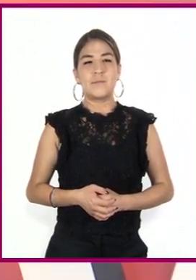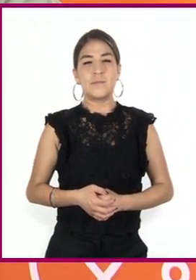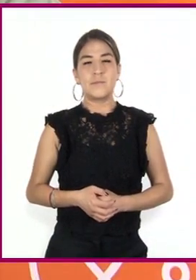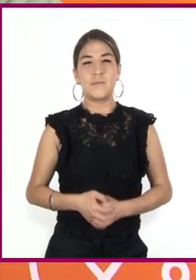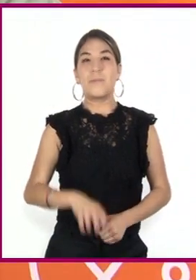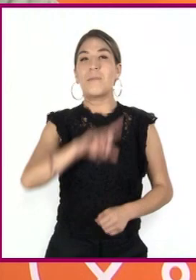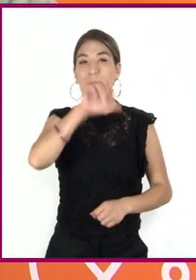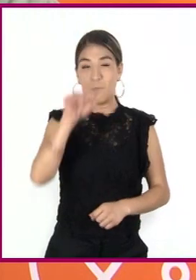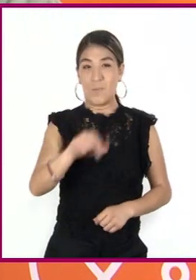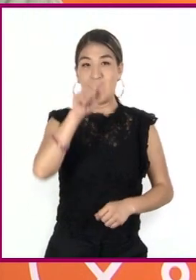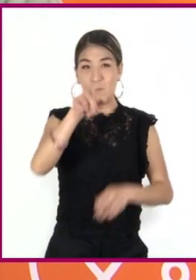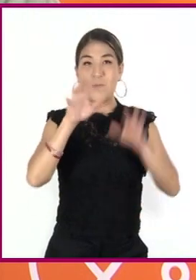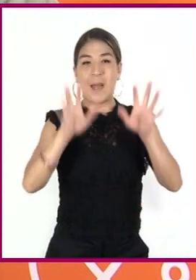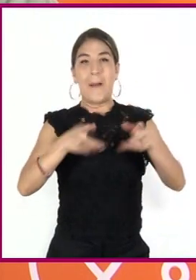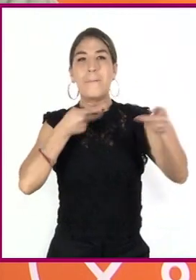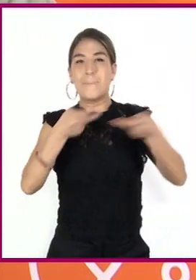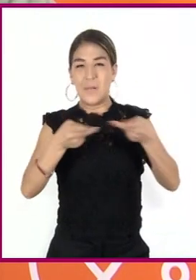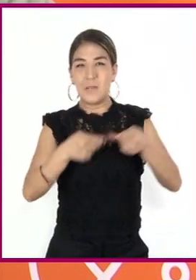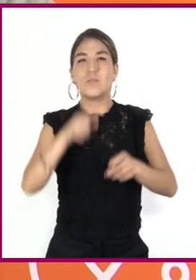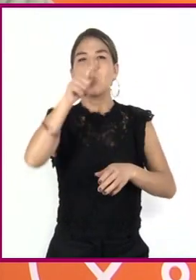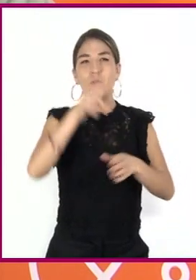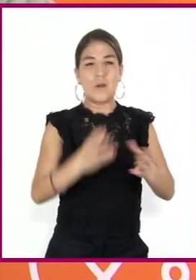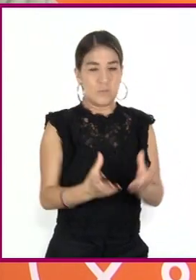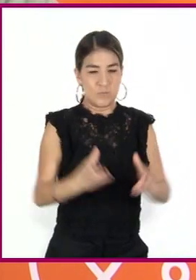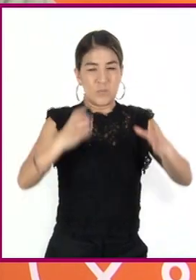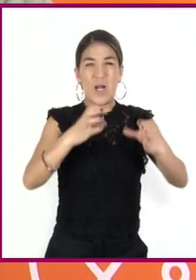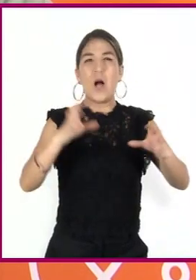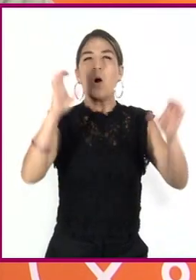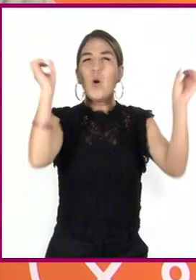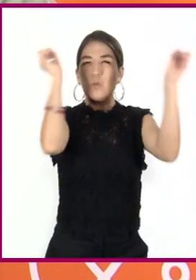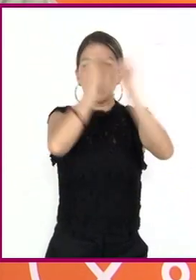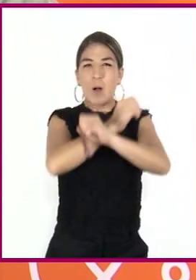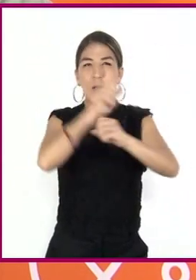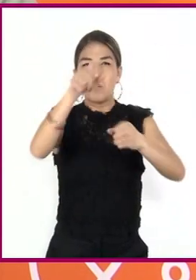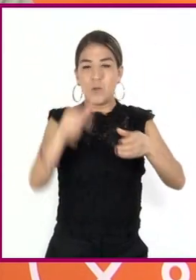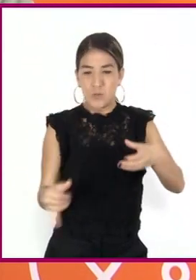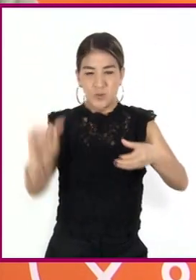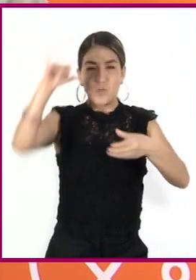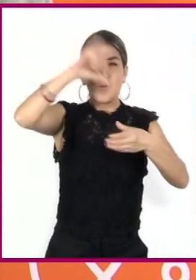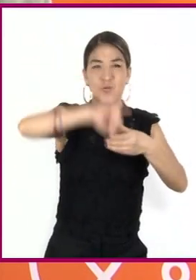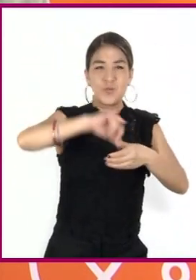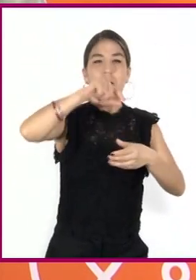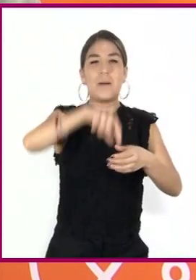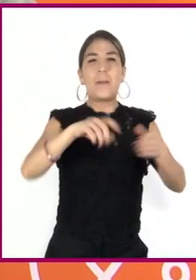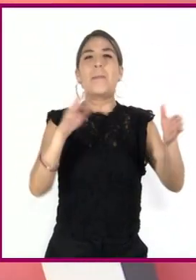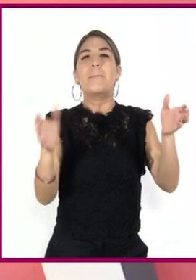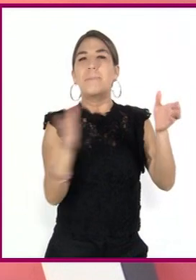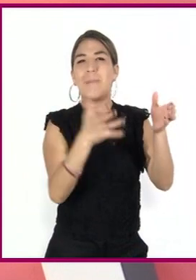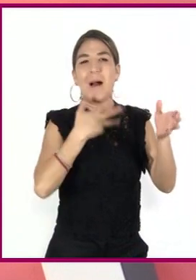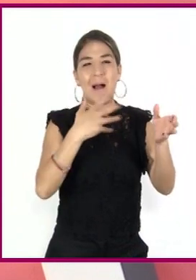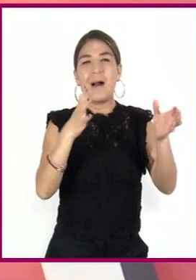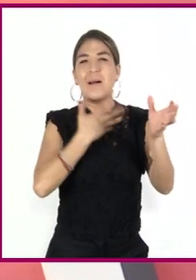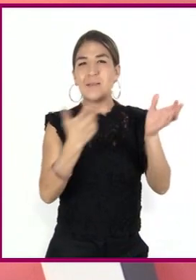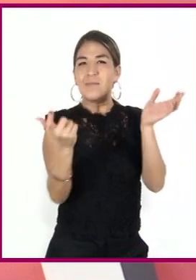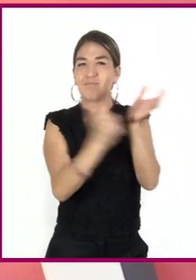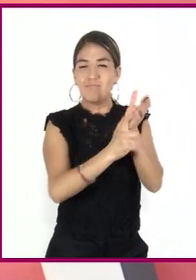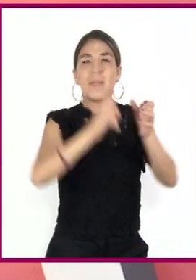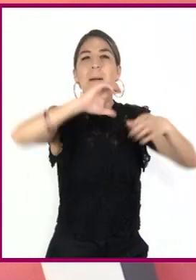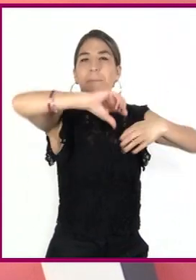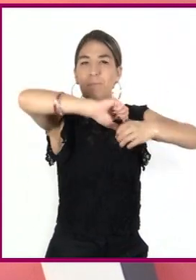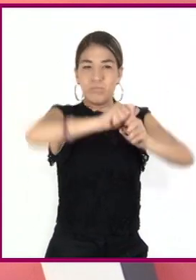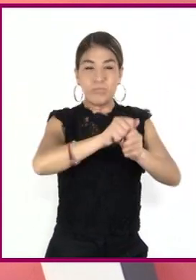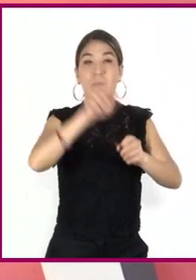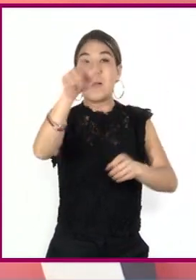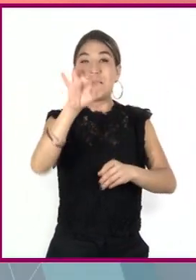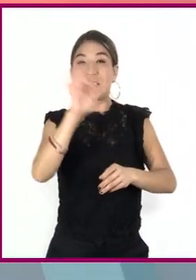Después de prepararla, se debe vaciar en un recipiente oscuro y etiquetar con el nombre del producto y su concentración. Si preparan esta disolución